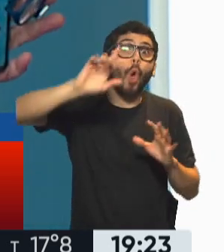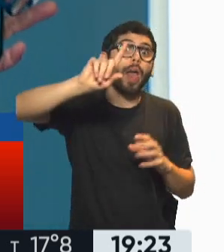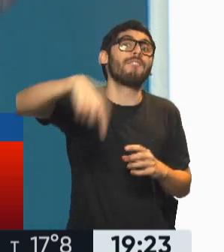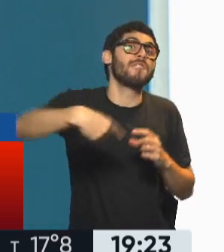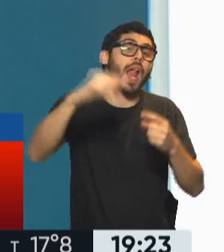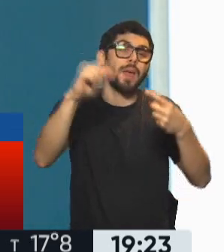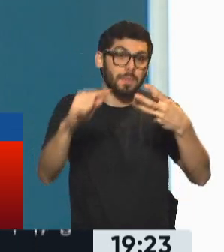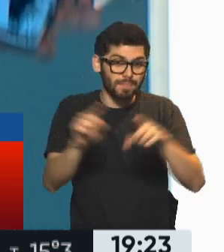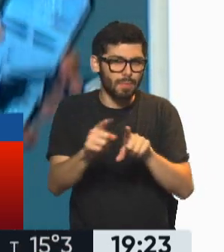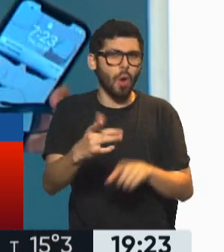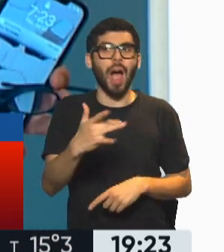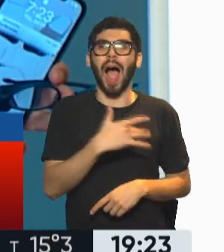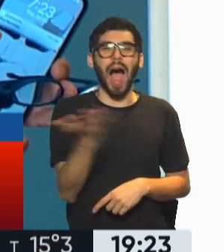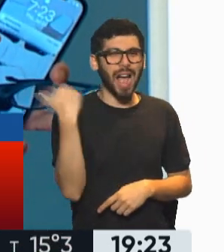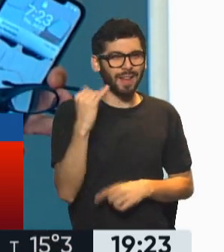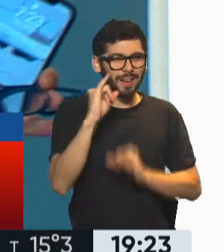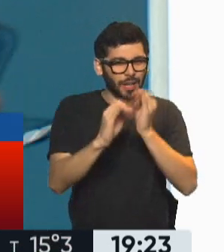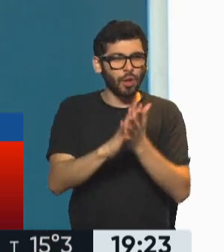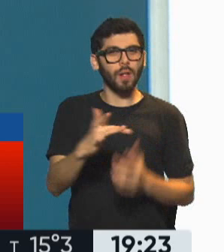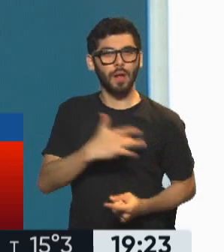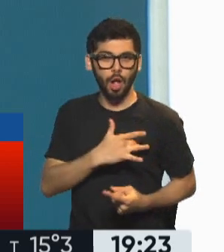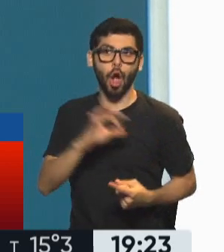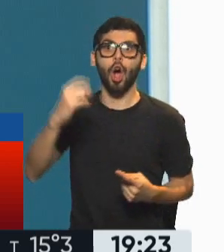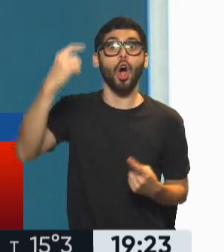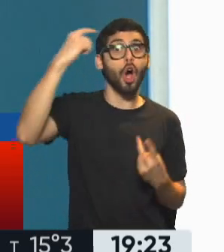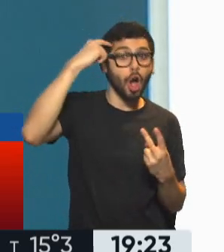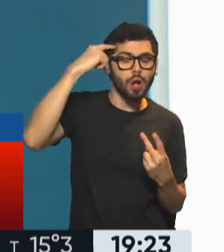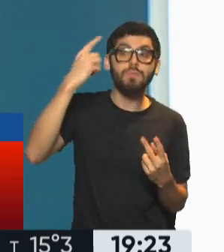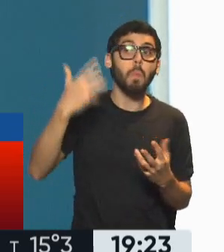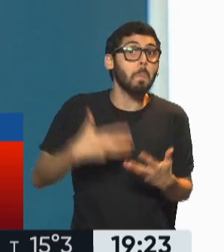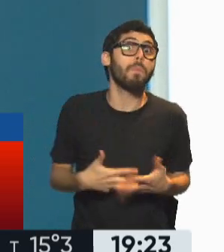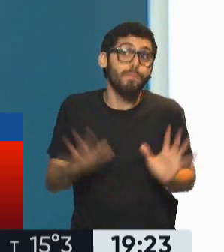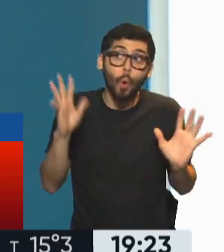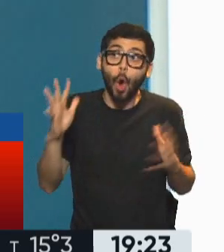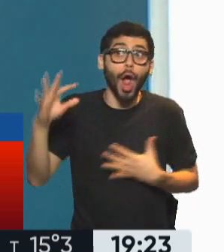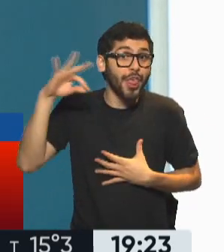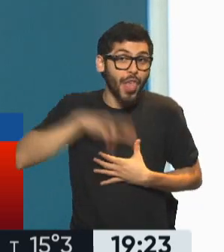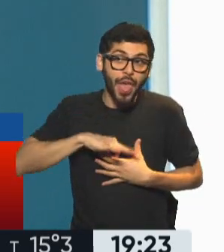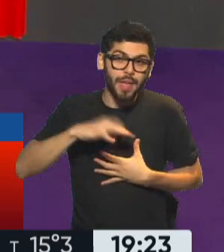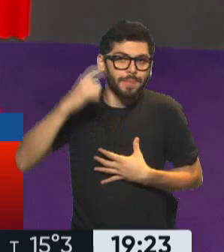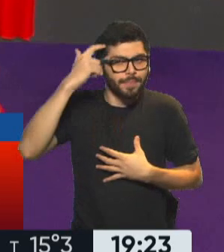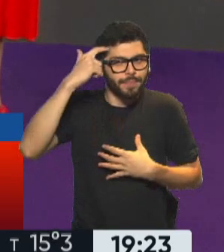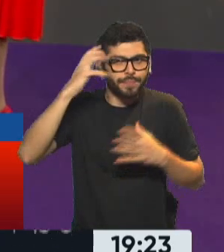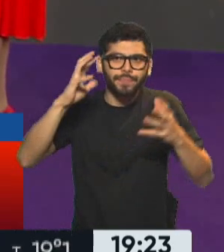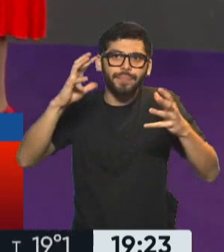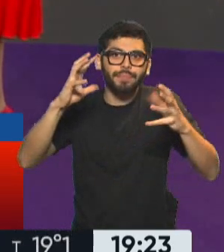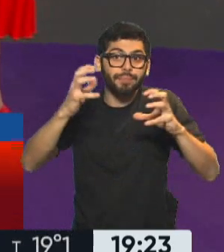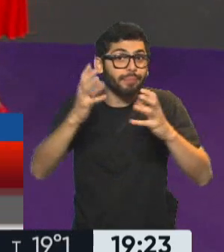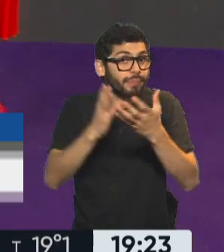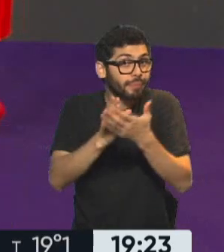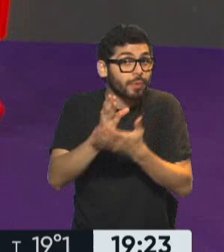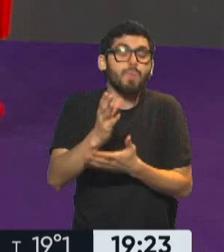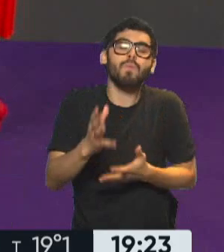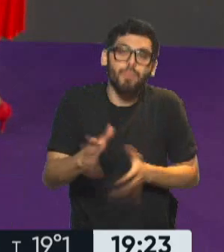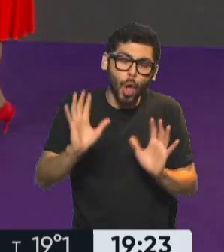ayer cardiovasculares, las que nombramos hoy cerebrovasculares, le pueden llegar a quedar de por vida. Atención con